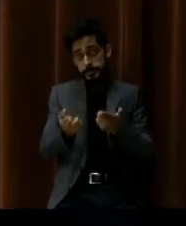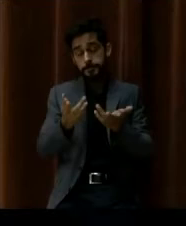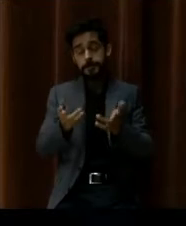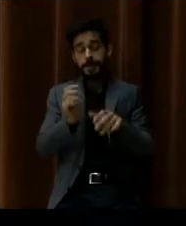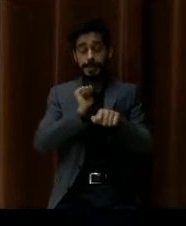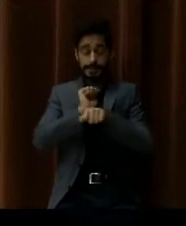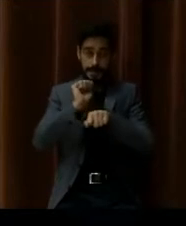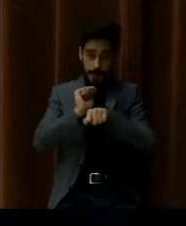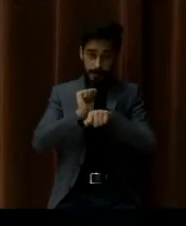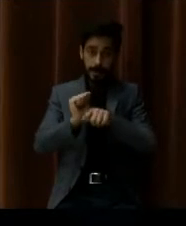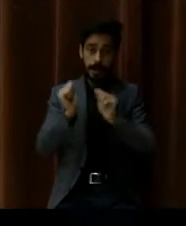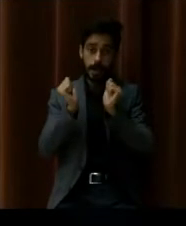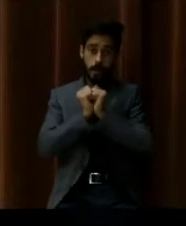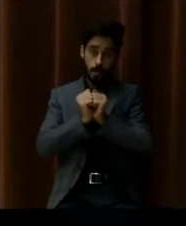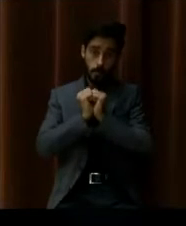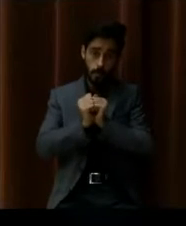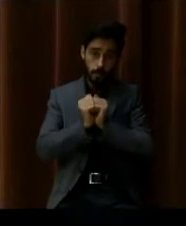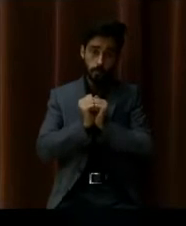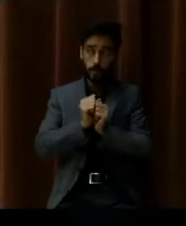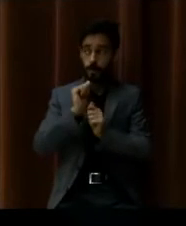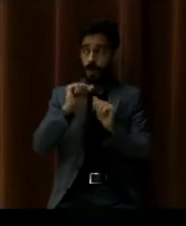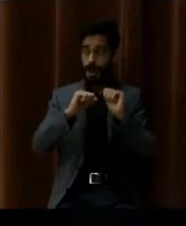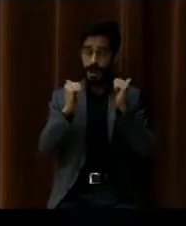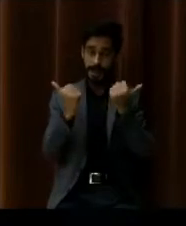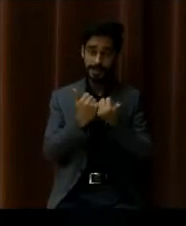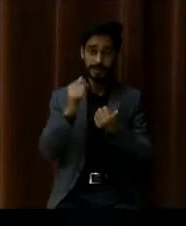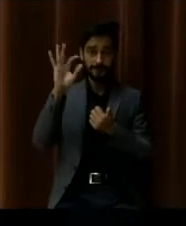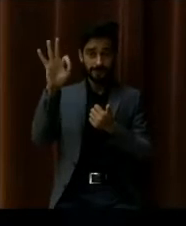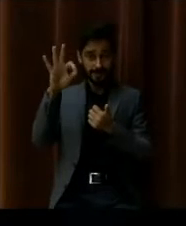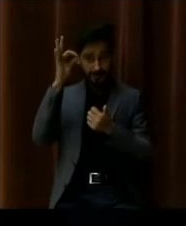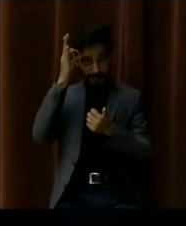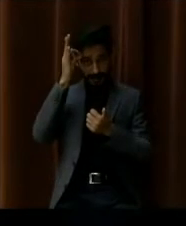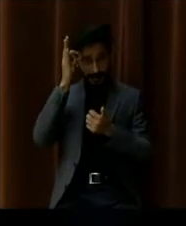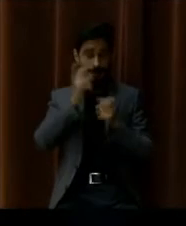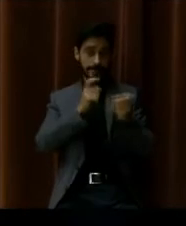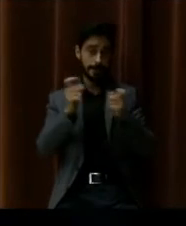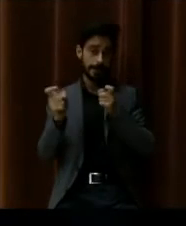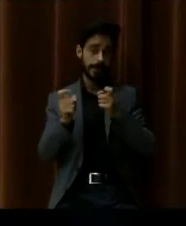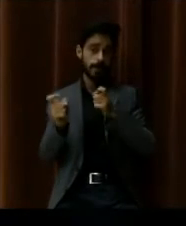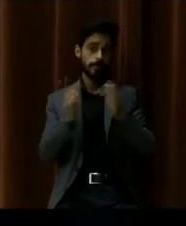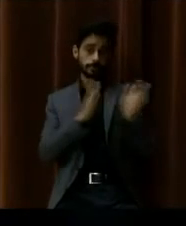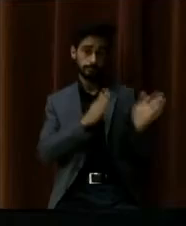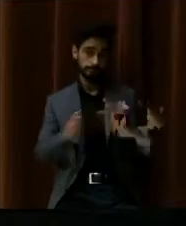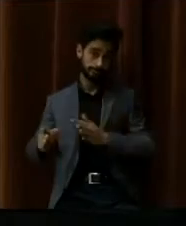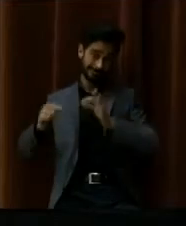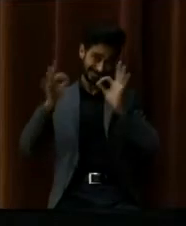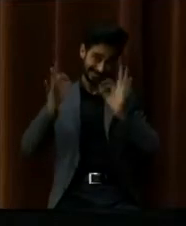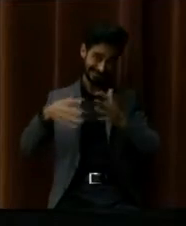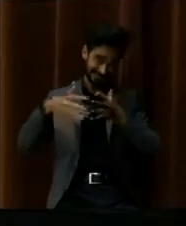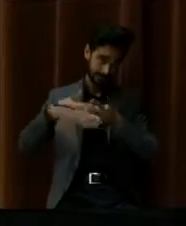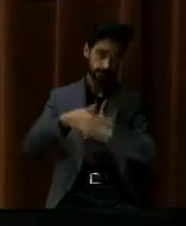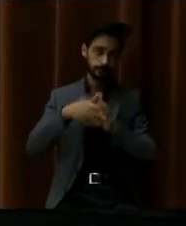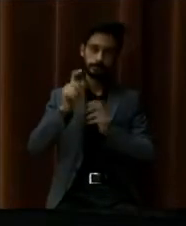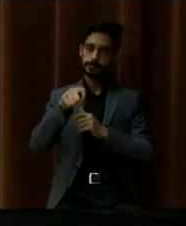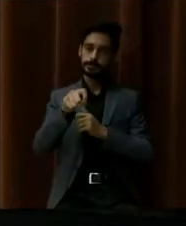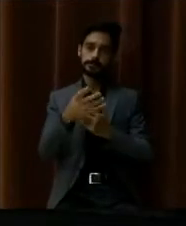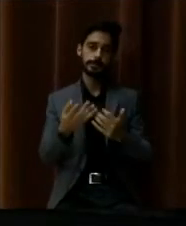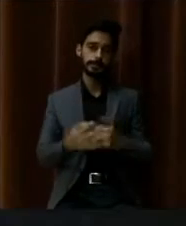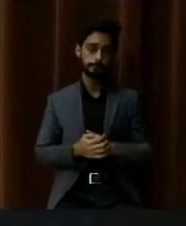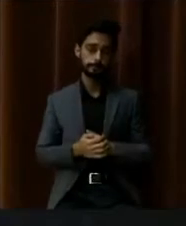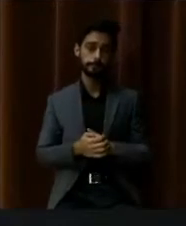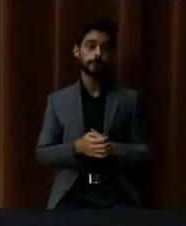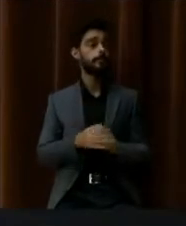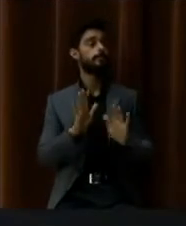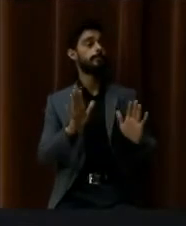con la agencia de protección federal el plan de manejo de los desperdicios sólidos muchas gracias por su respuesta señor presidente de